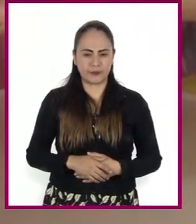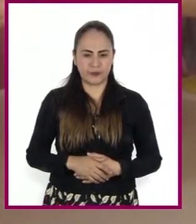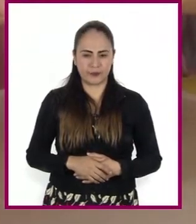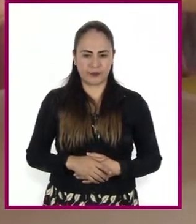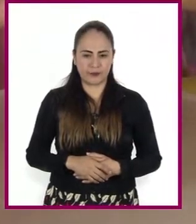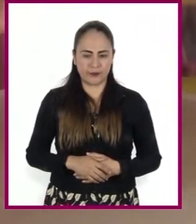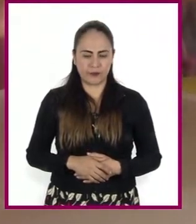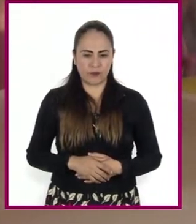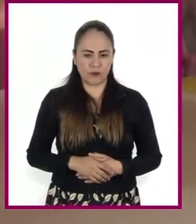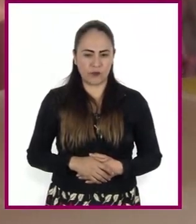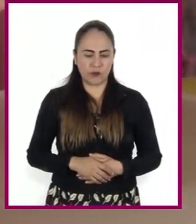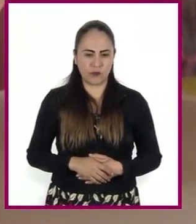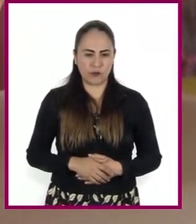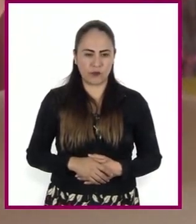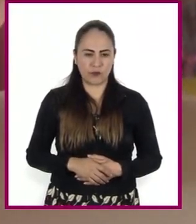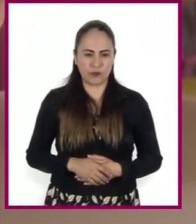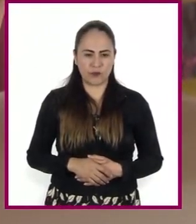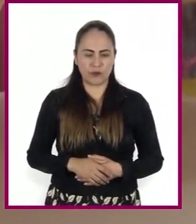¿Quieres?